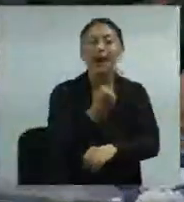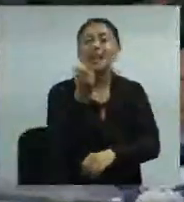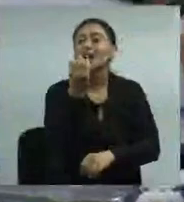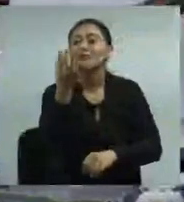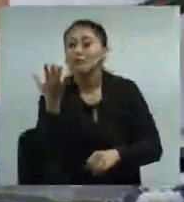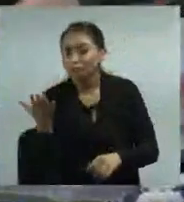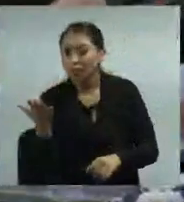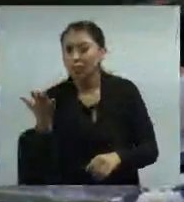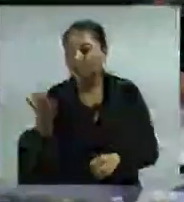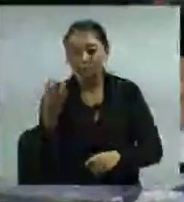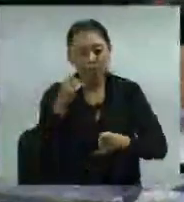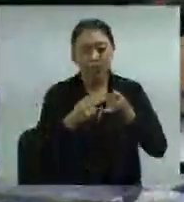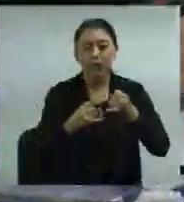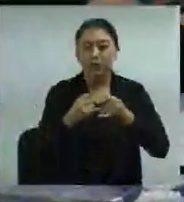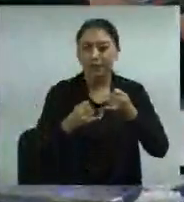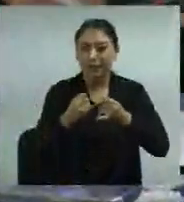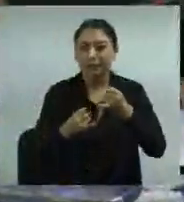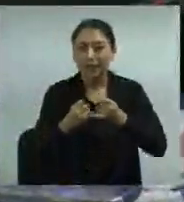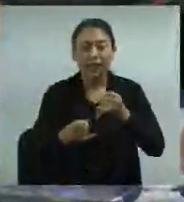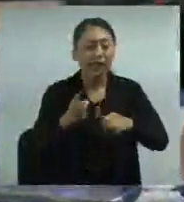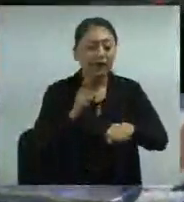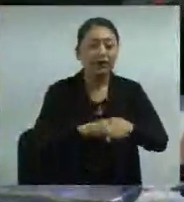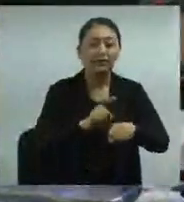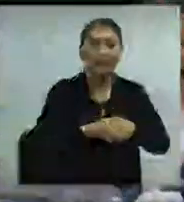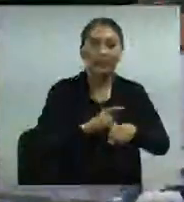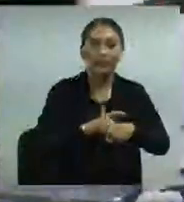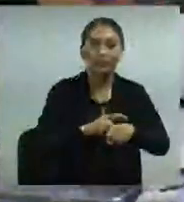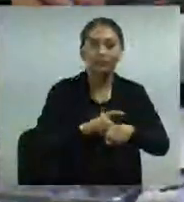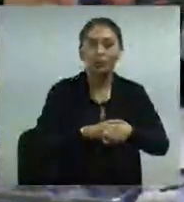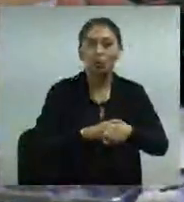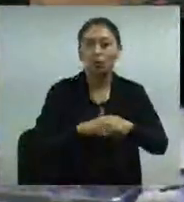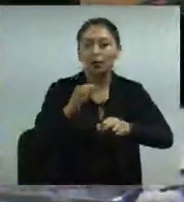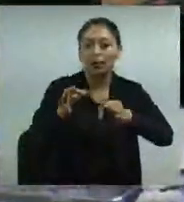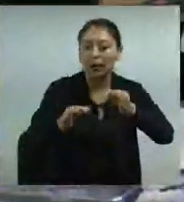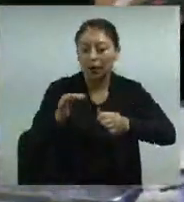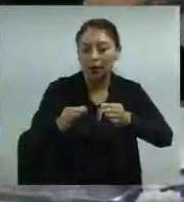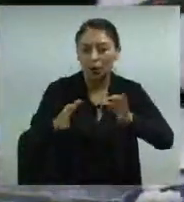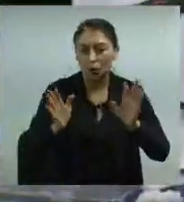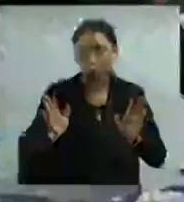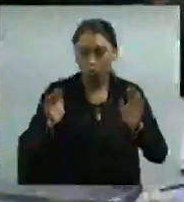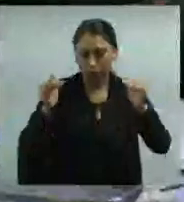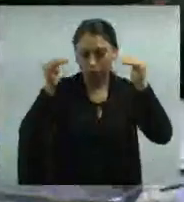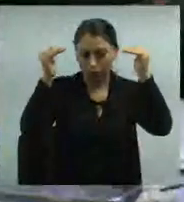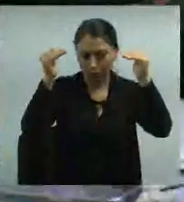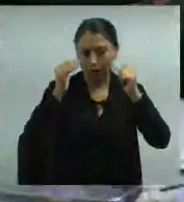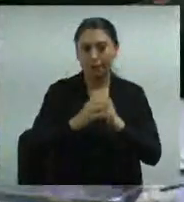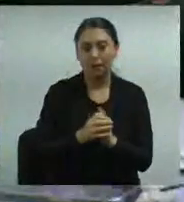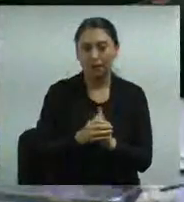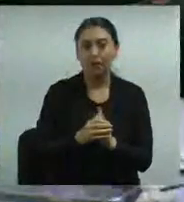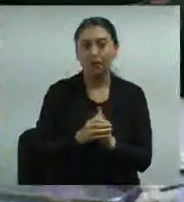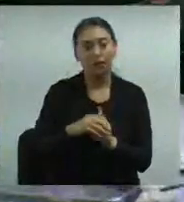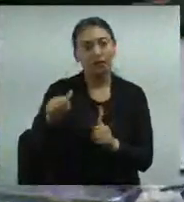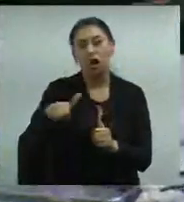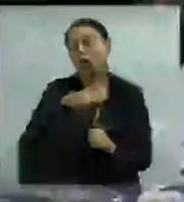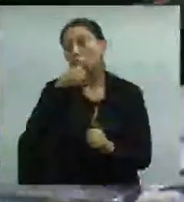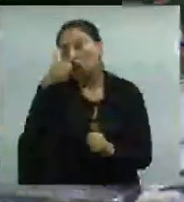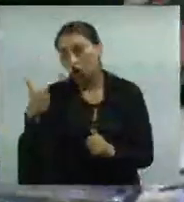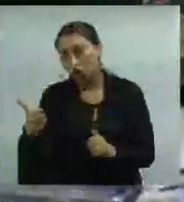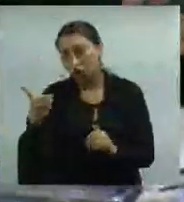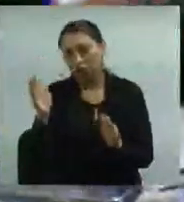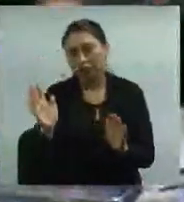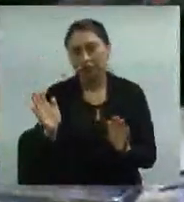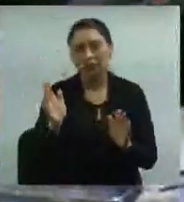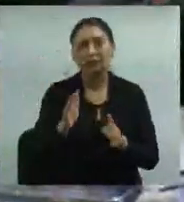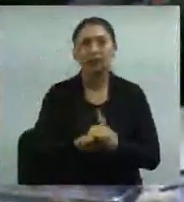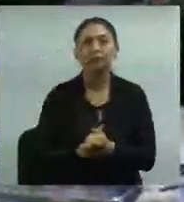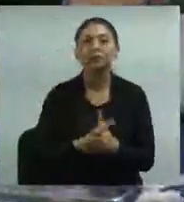que concluya el periodo de la Corte Suprema y las demás Cortes de Apelaciones. Eso